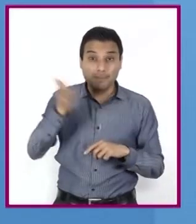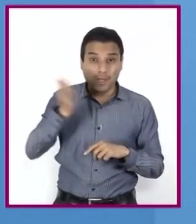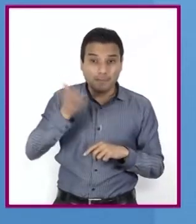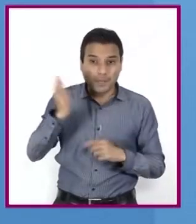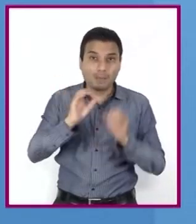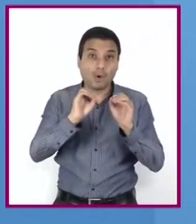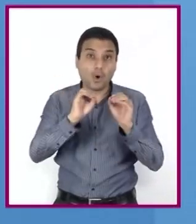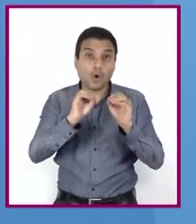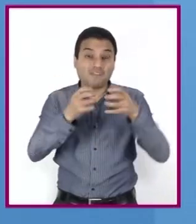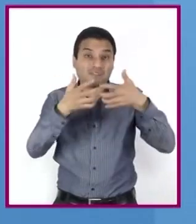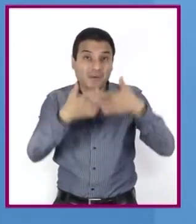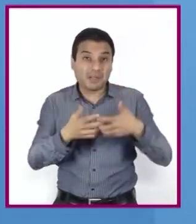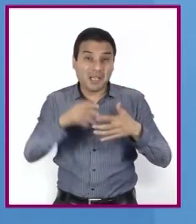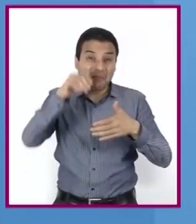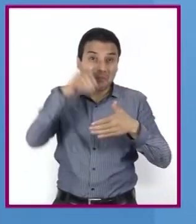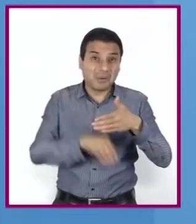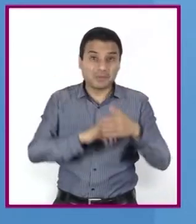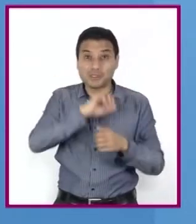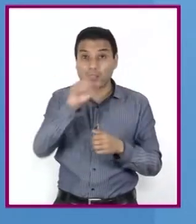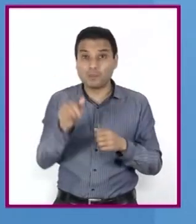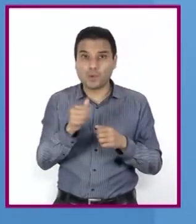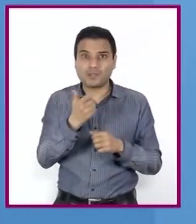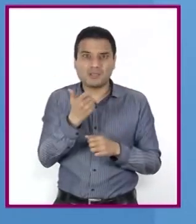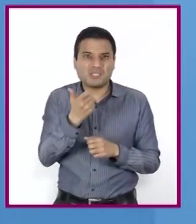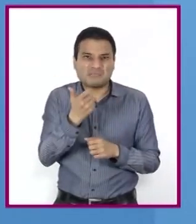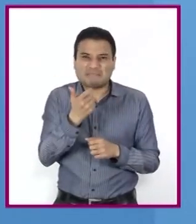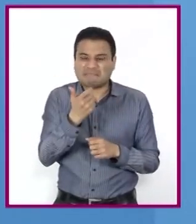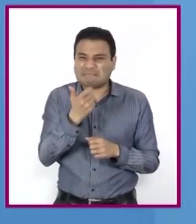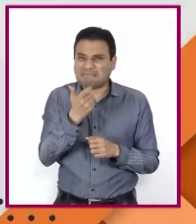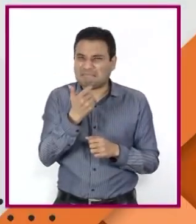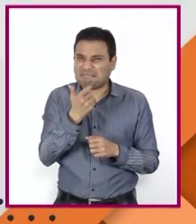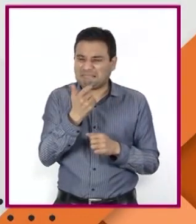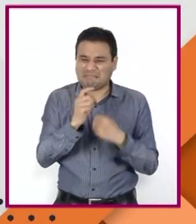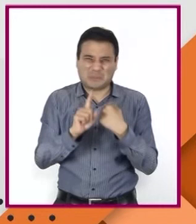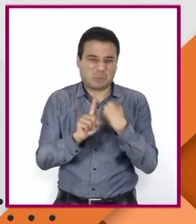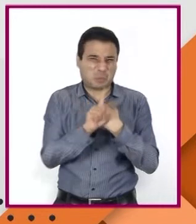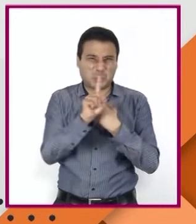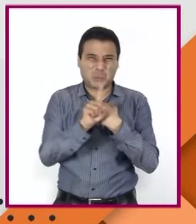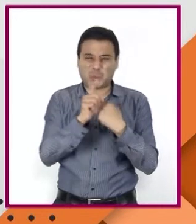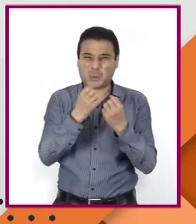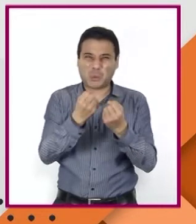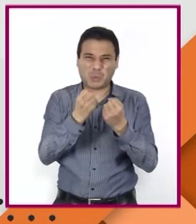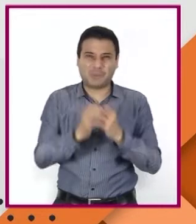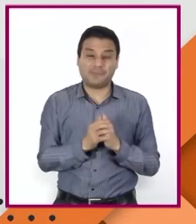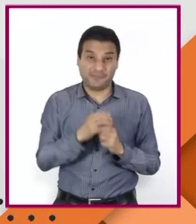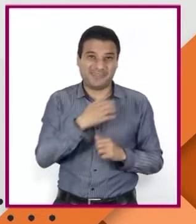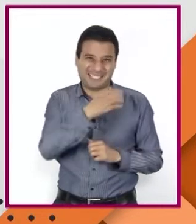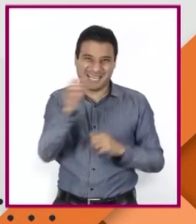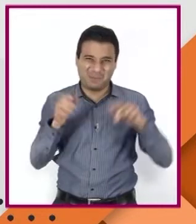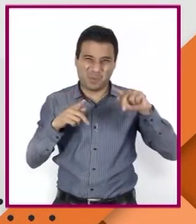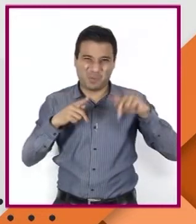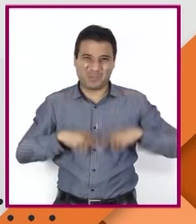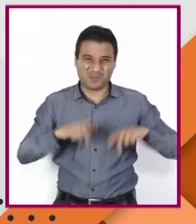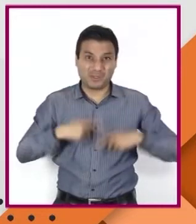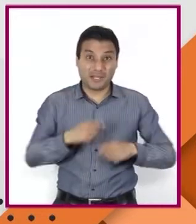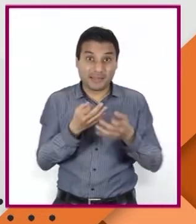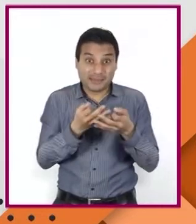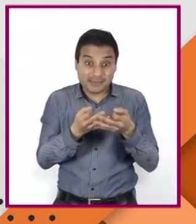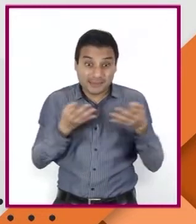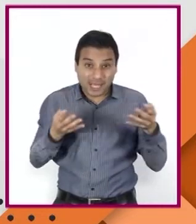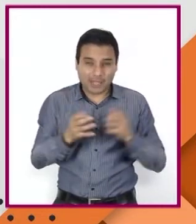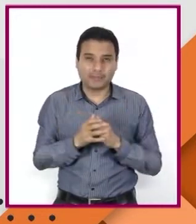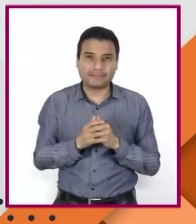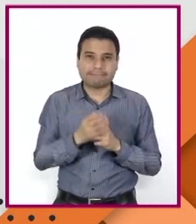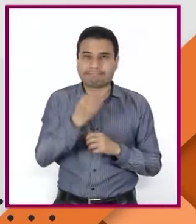quebraban. Devino una profunda crisis económica y social. Muchos campesinos perdieron sus tierras porque